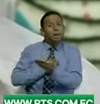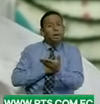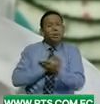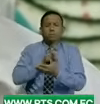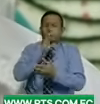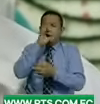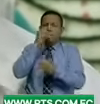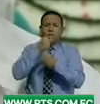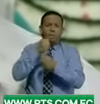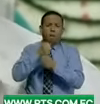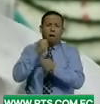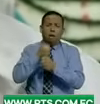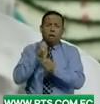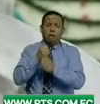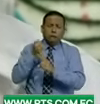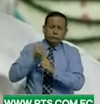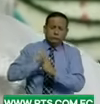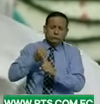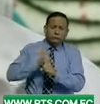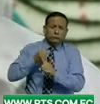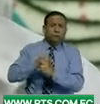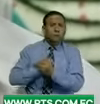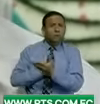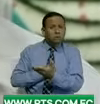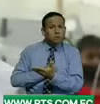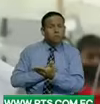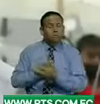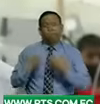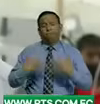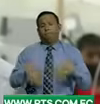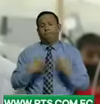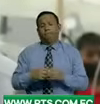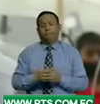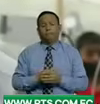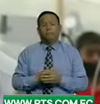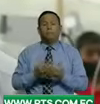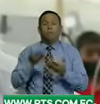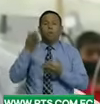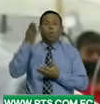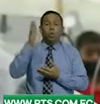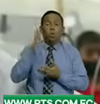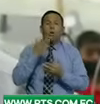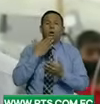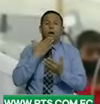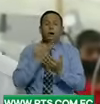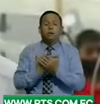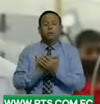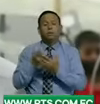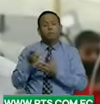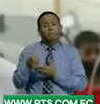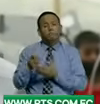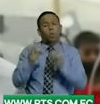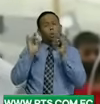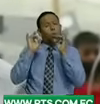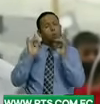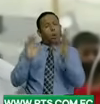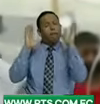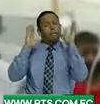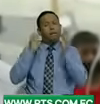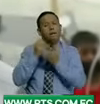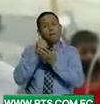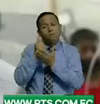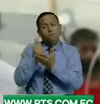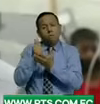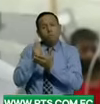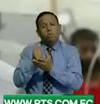trabajo sacrificado de verdadero apostolado. Con la gracia de Dios de actuar de una manera oportuna y eso ha hecho que va